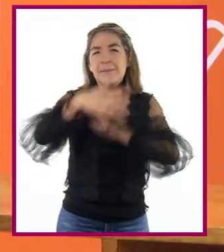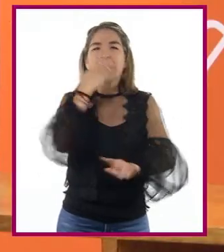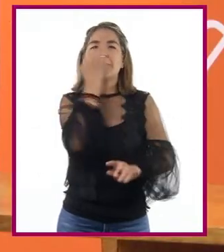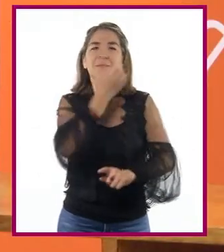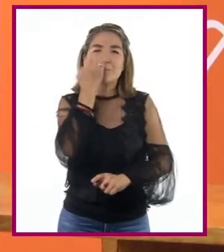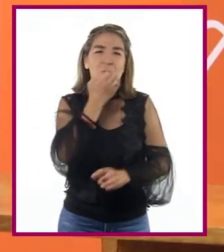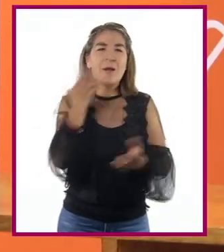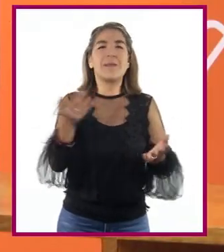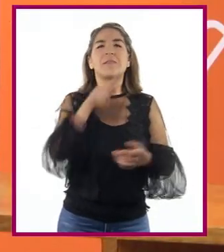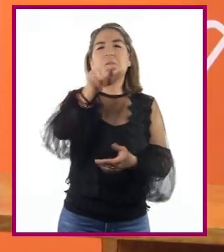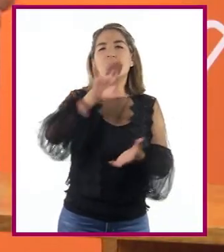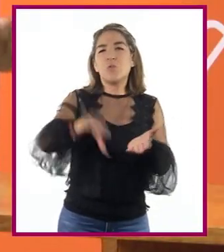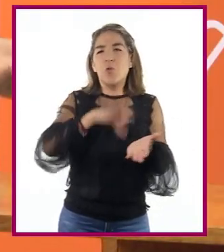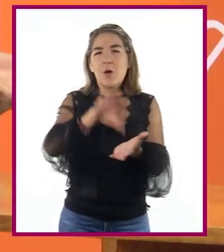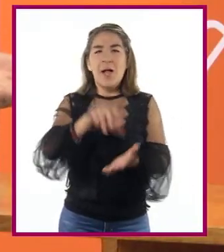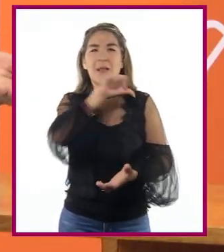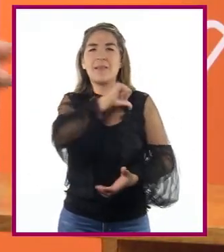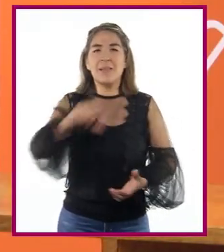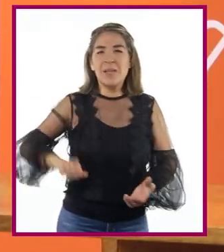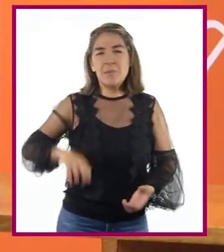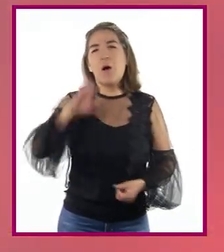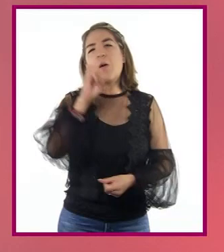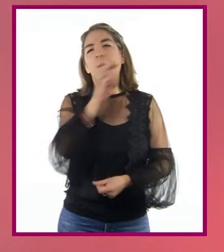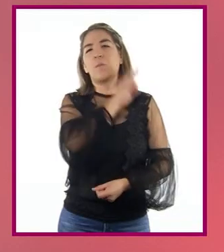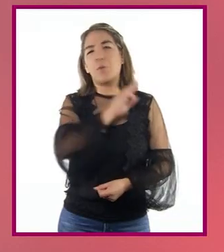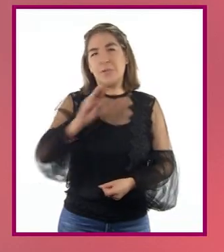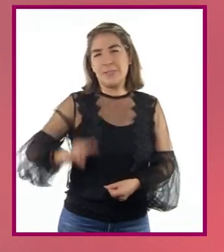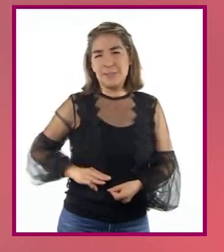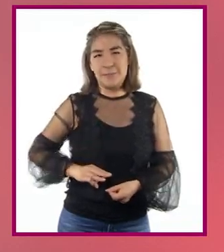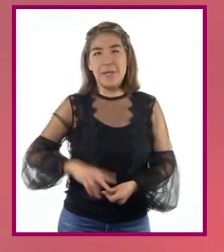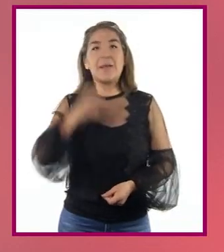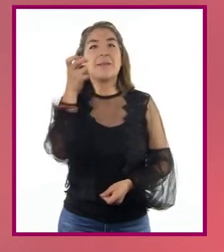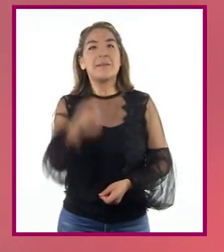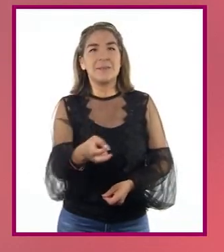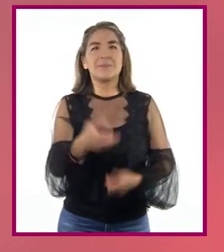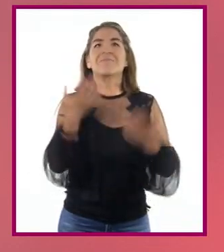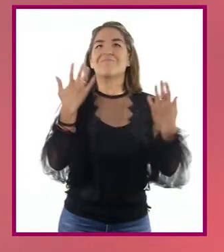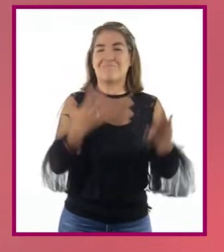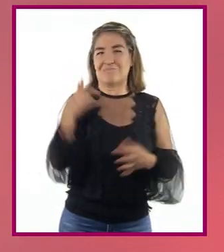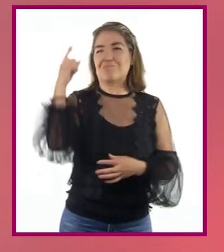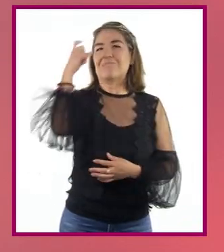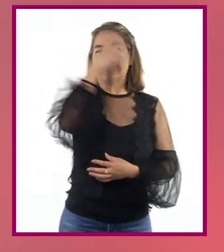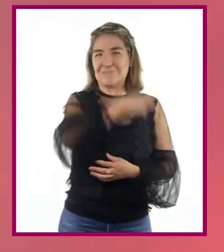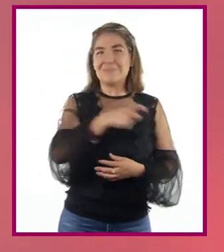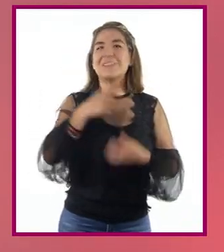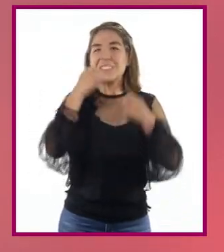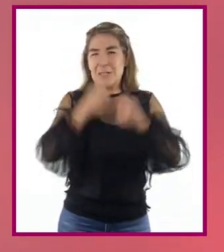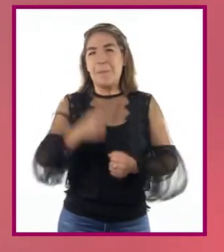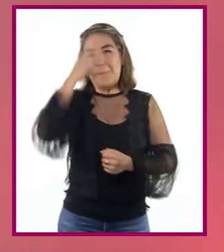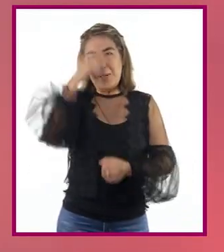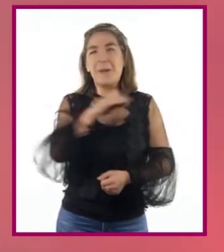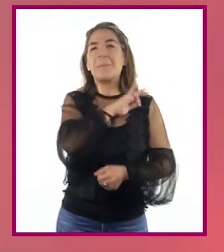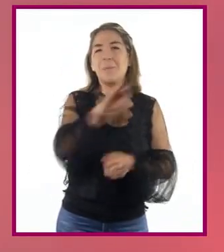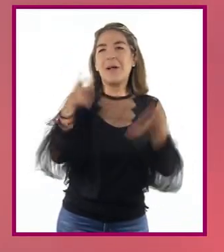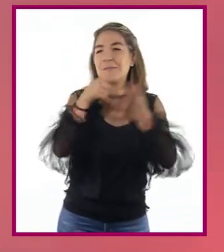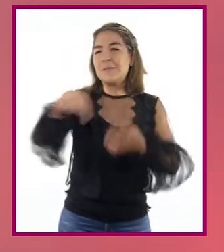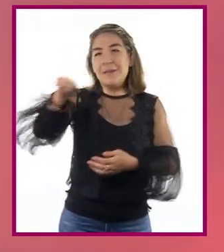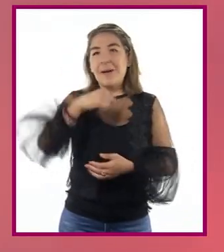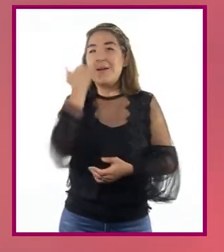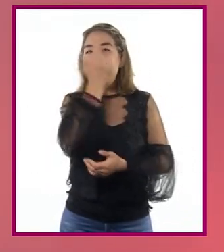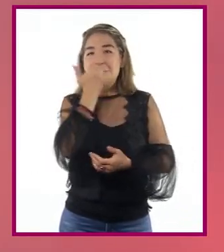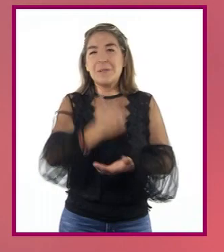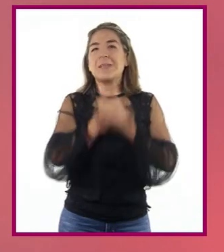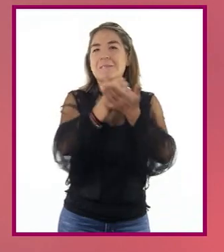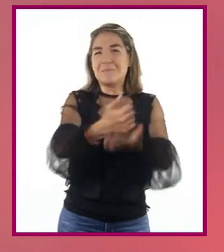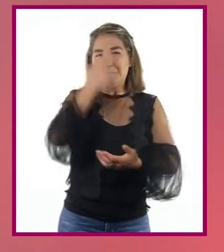su colonia, alcaldía o municipio. Todo esto es un gran reto que seguramente ayudará a las alumnas y alumnos